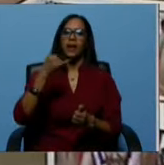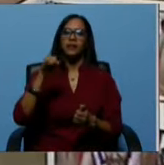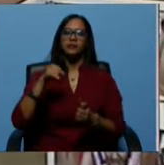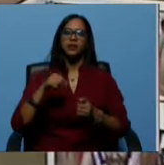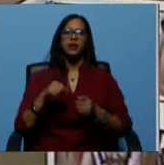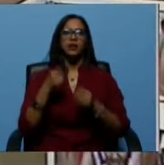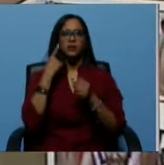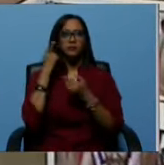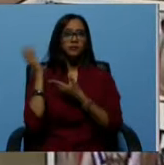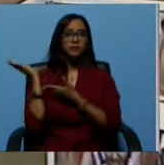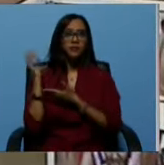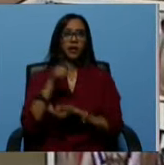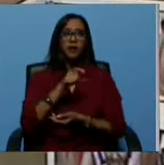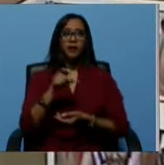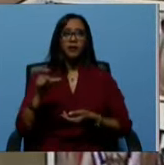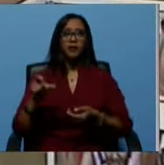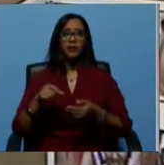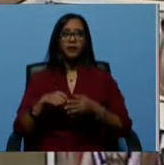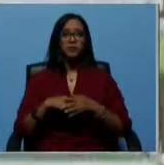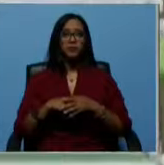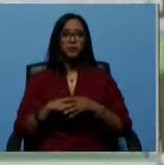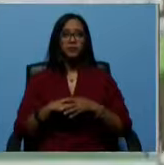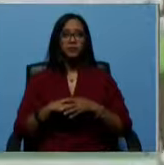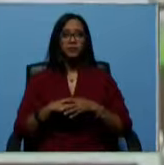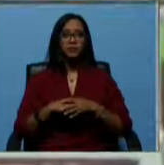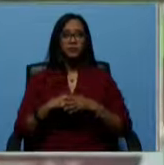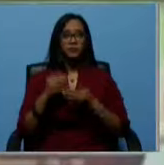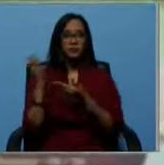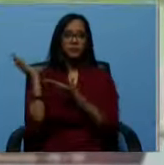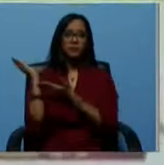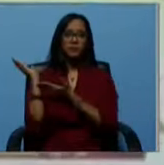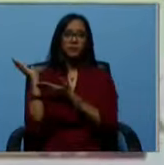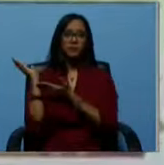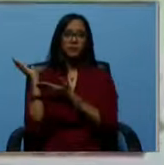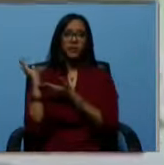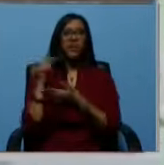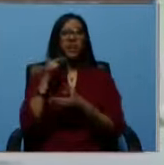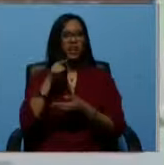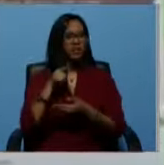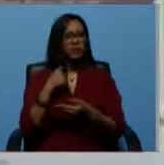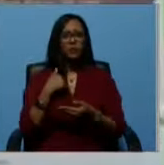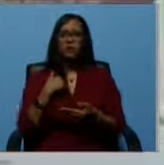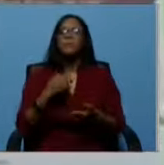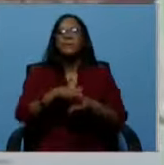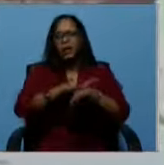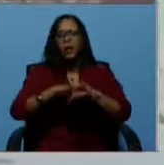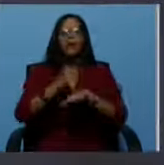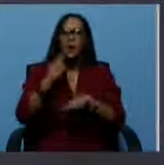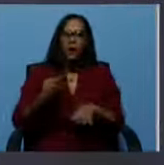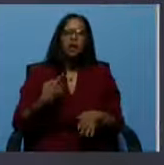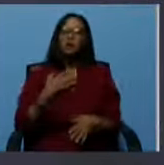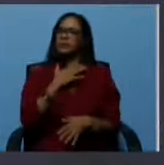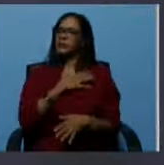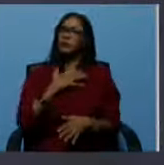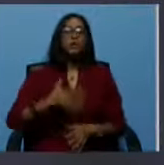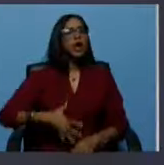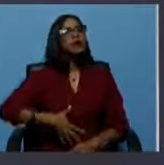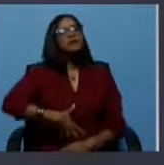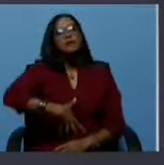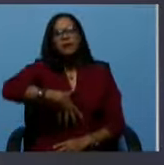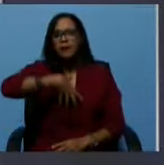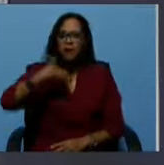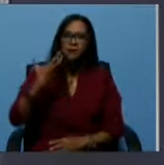Y aquí está, mira la gente. Miren esto, esto es lo que es una impotencia y una rechera